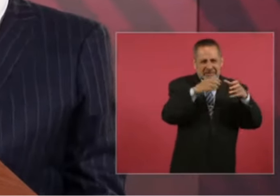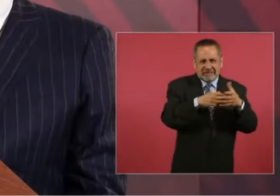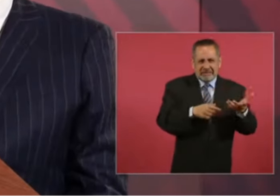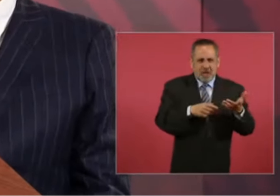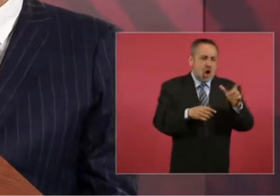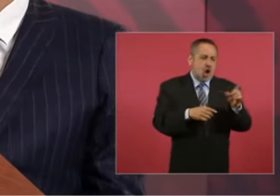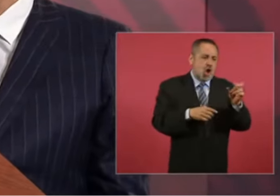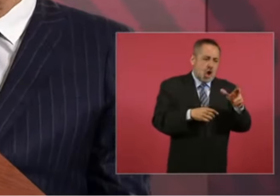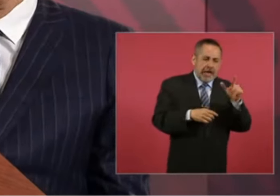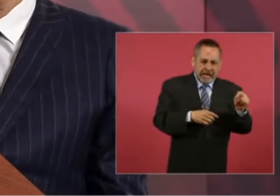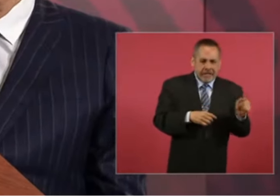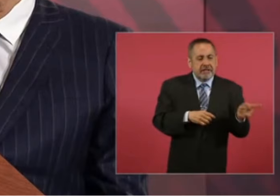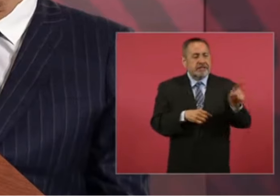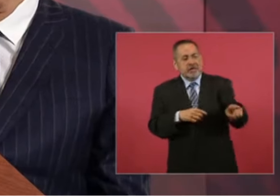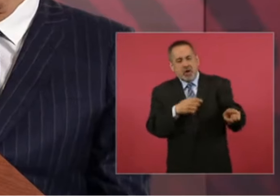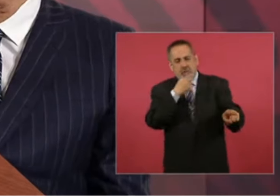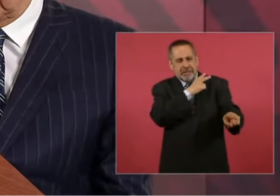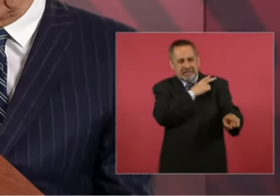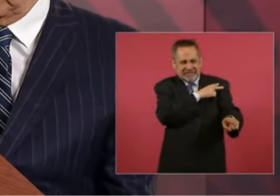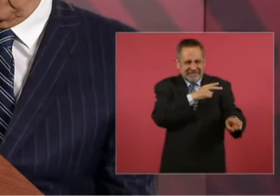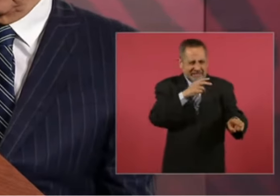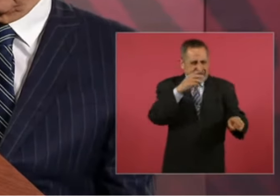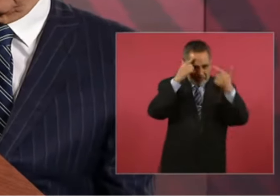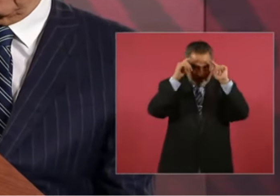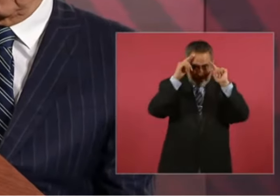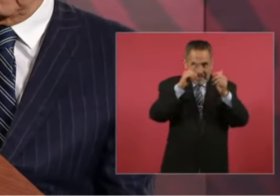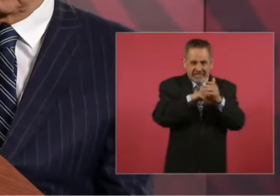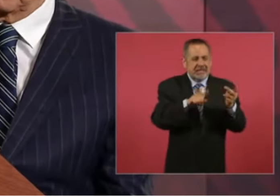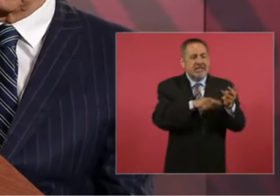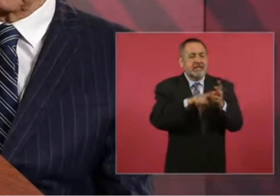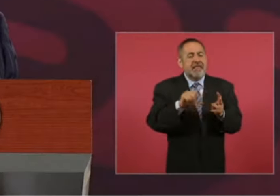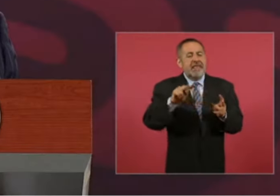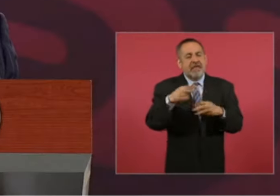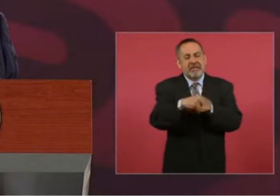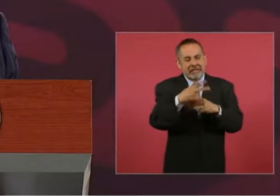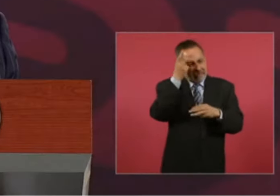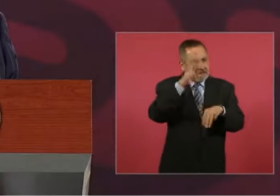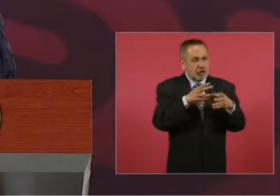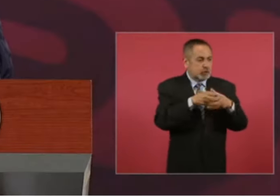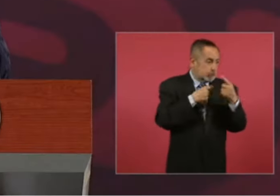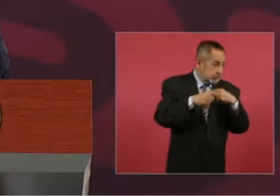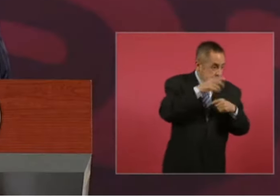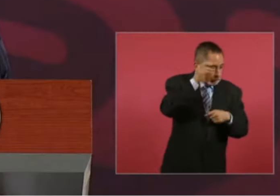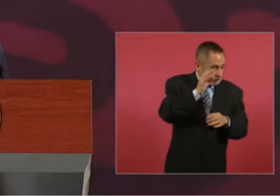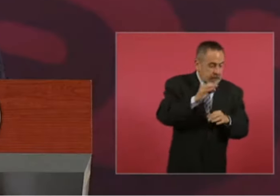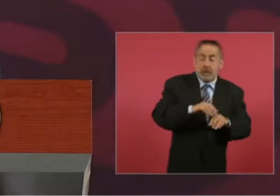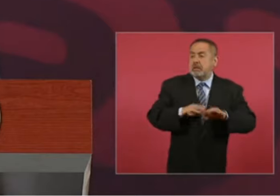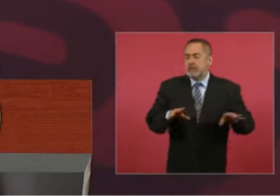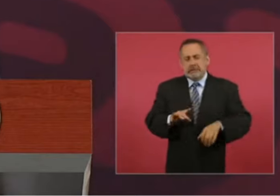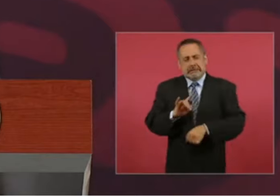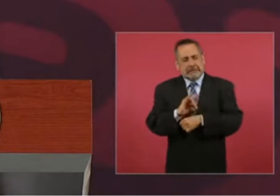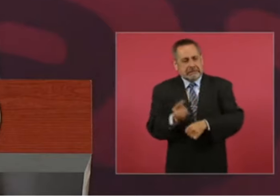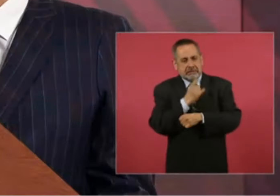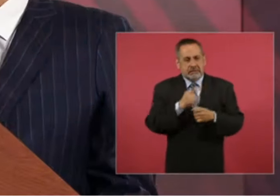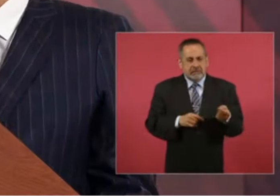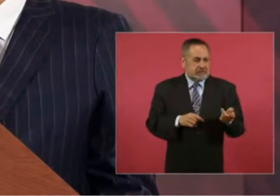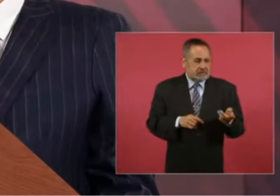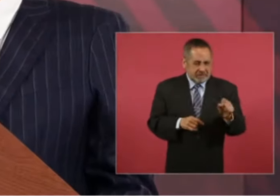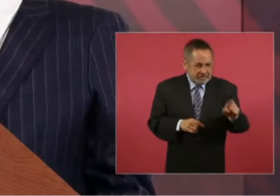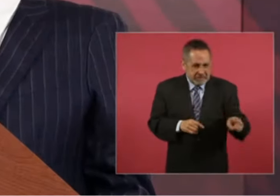Loret de Mola, los directivos seguramente de Televisa y los